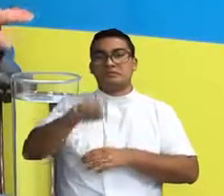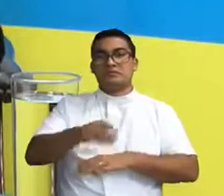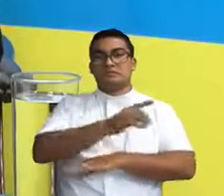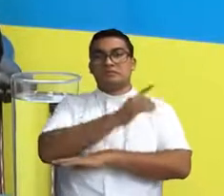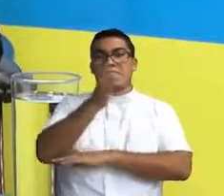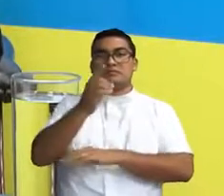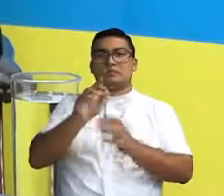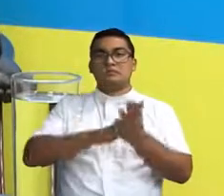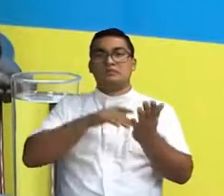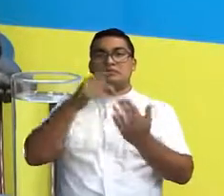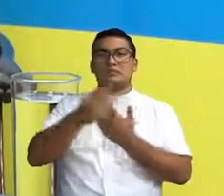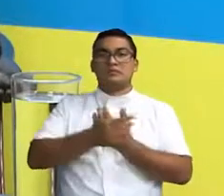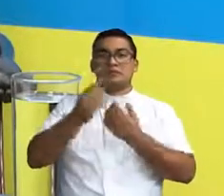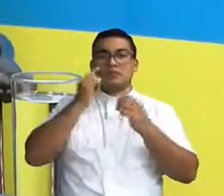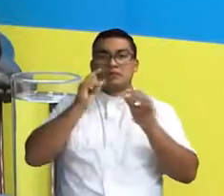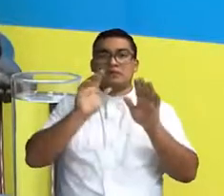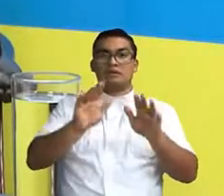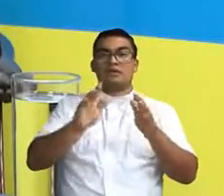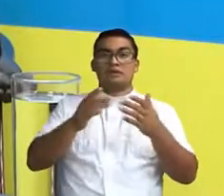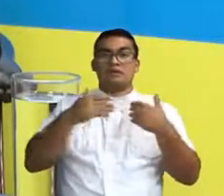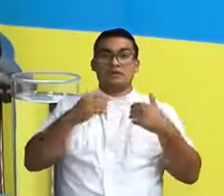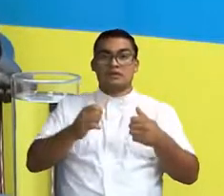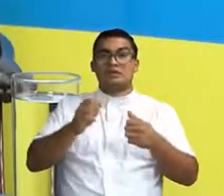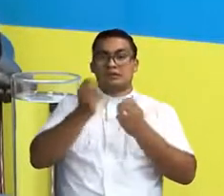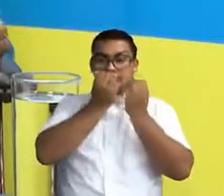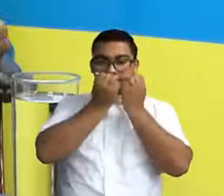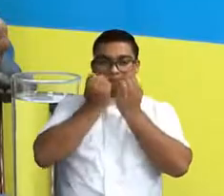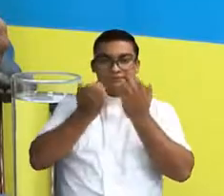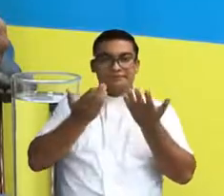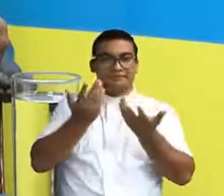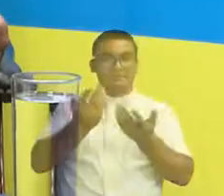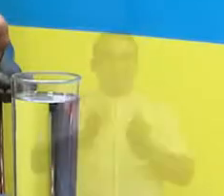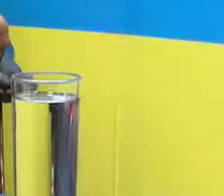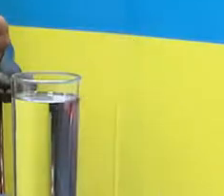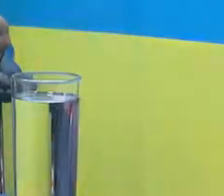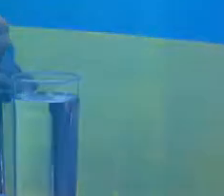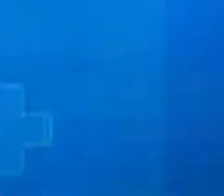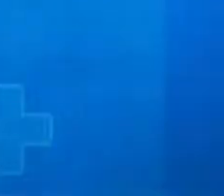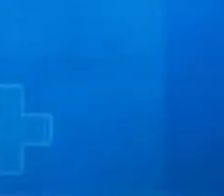Prevenir es Salud estamos hablando sobre el trastorno de la ansiedad. Ya volvemos.